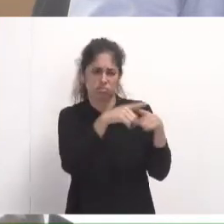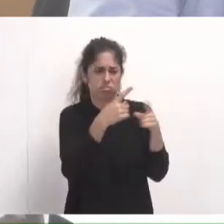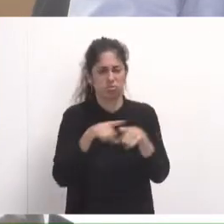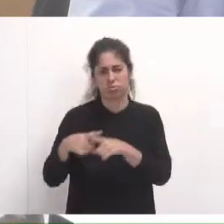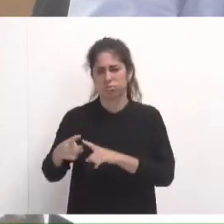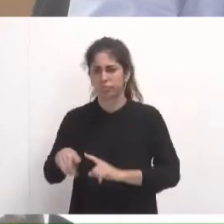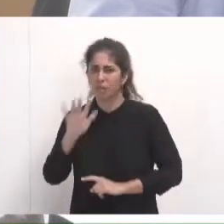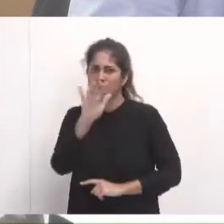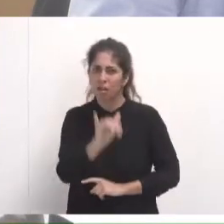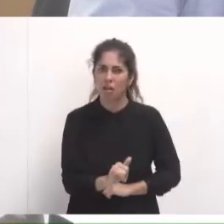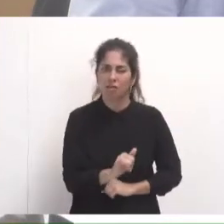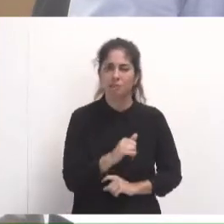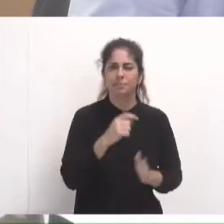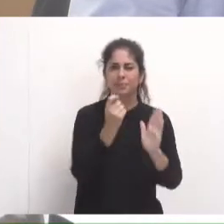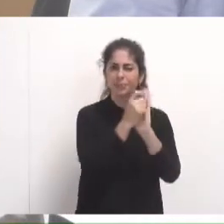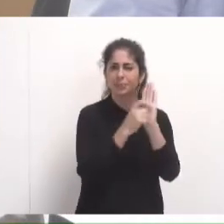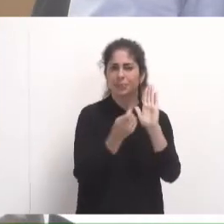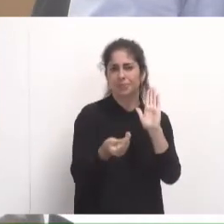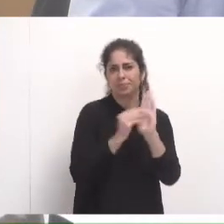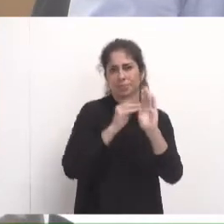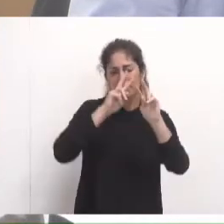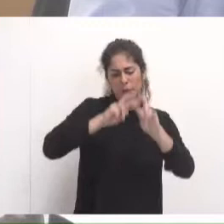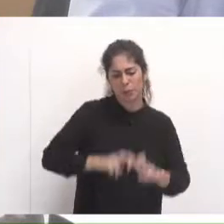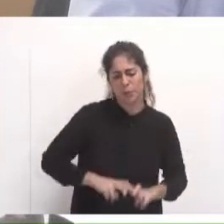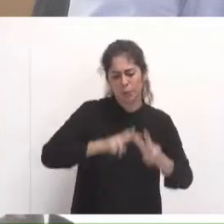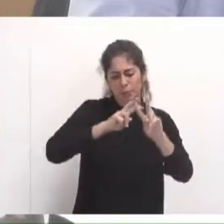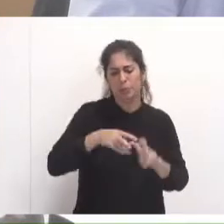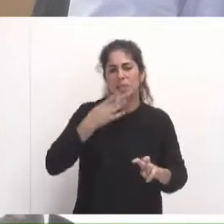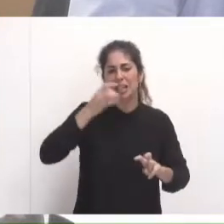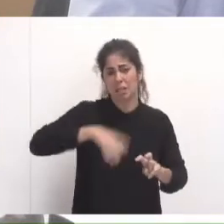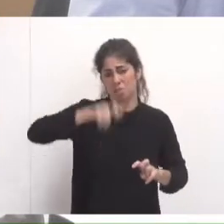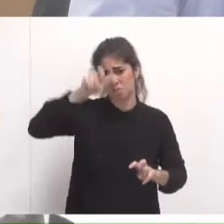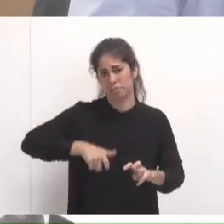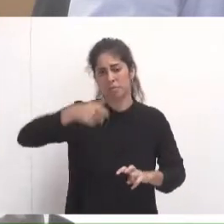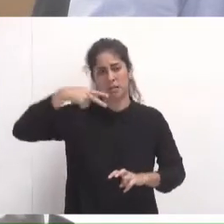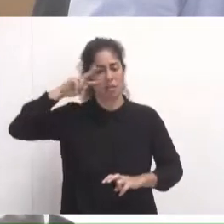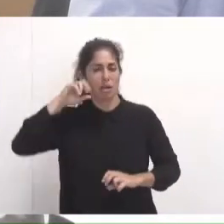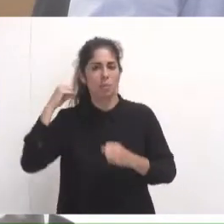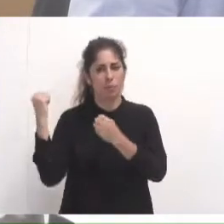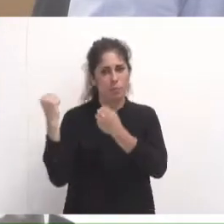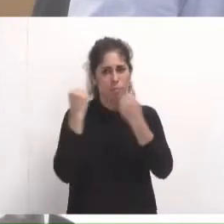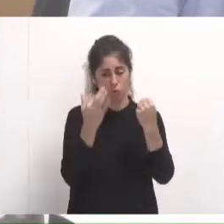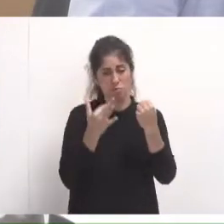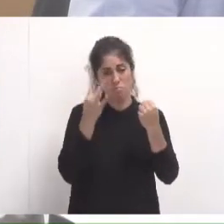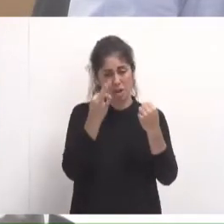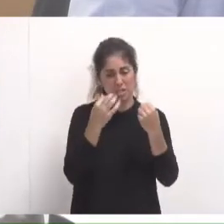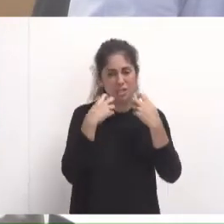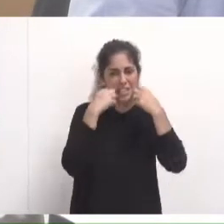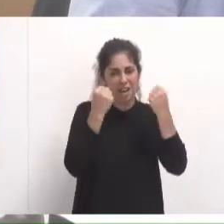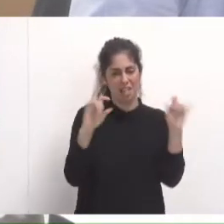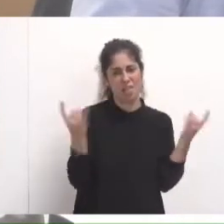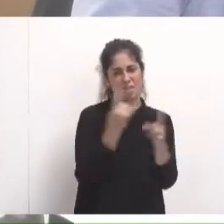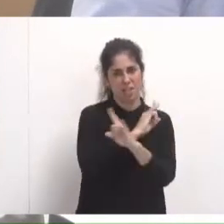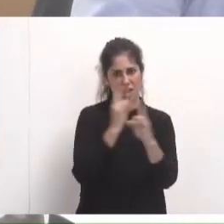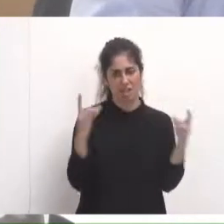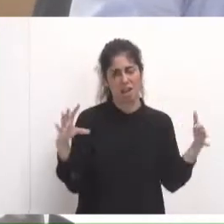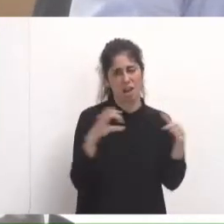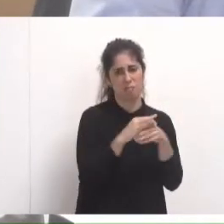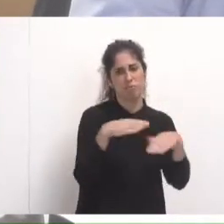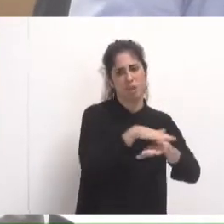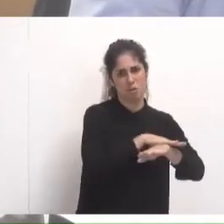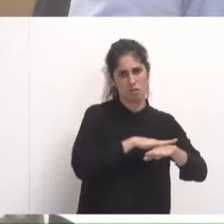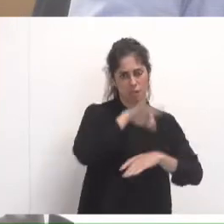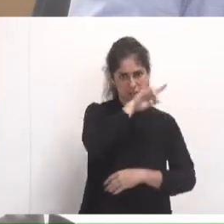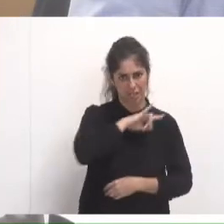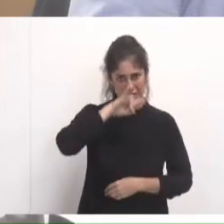parte del especialista y coordinados con, en este caso también con Sanidad Vegetal del Gobierno de Canarias. Yo creo que también hay que dejar